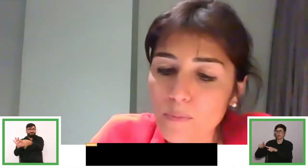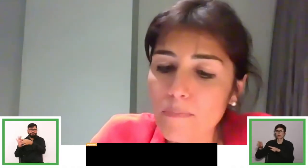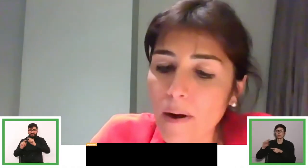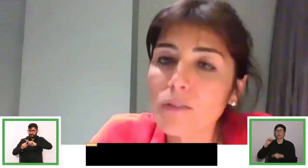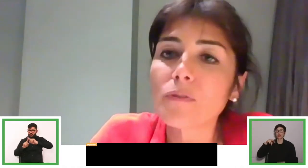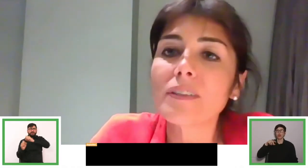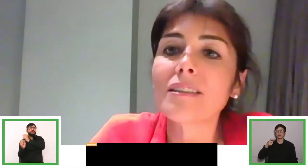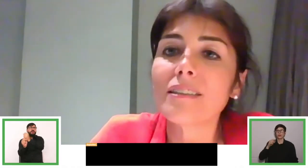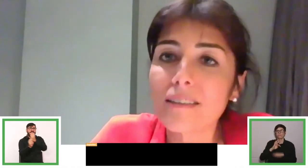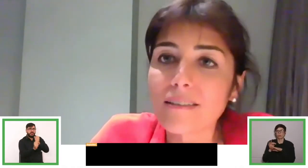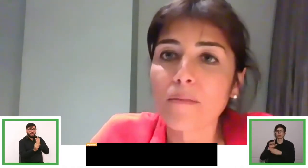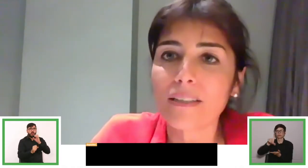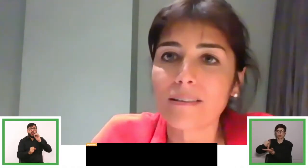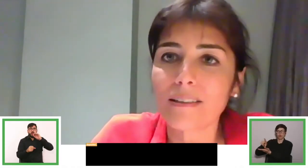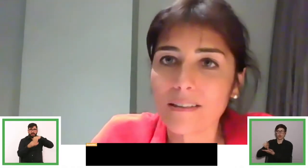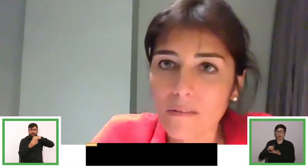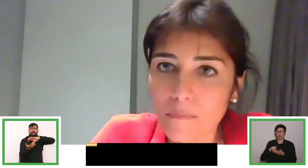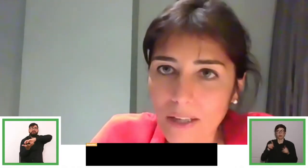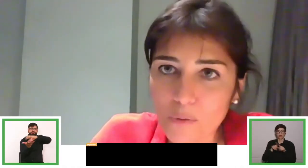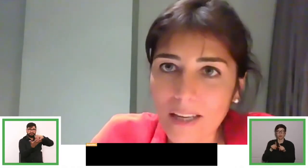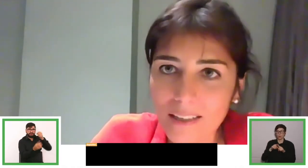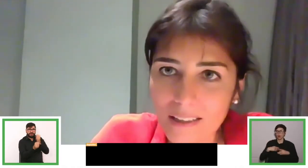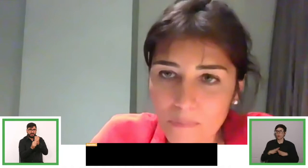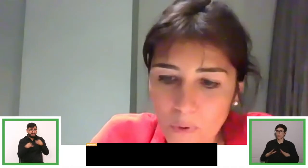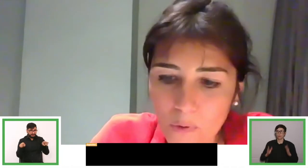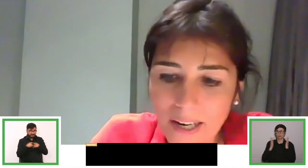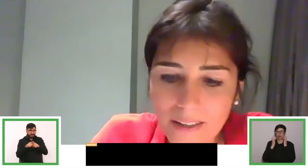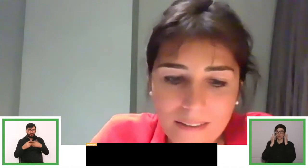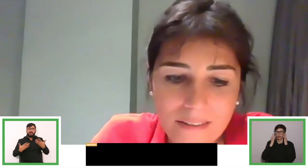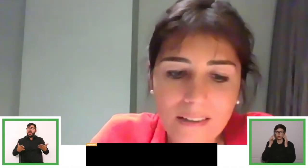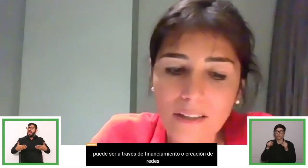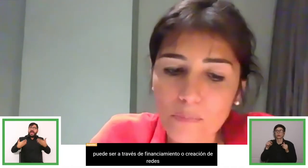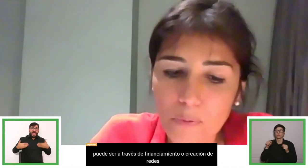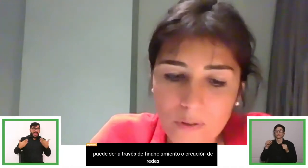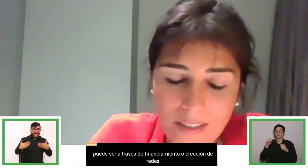Entonces, estamos tan contentos de ser parte de esta